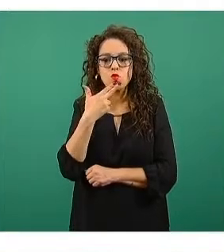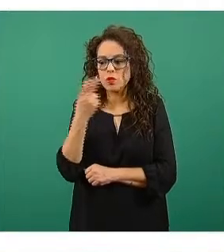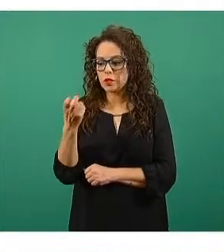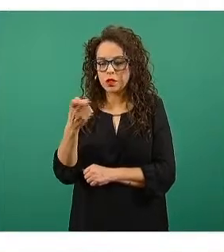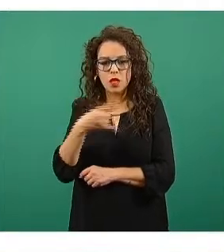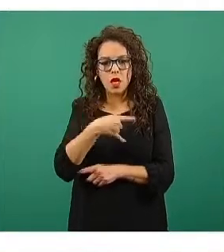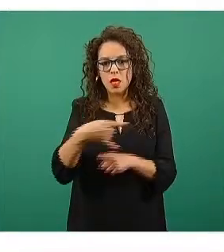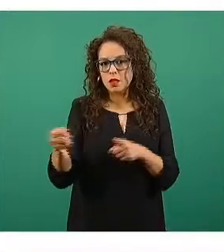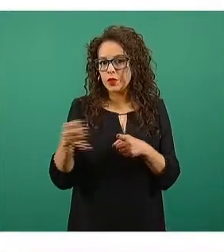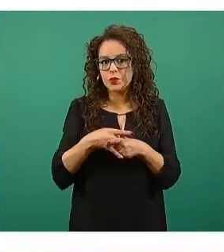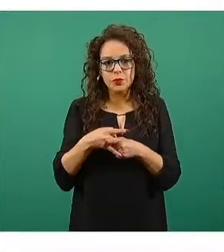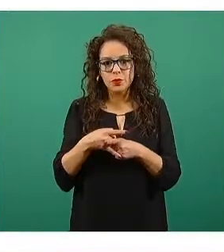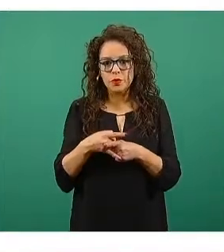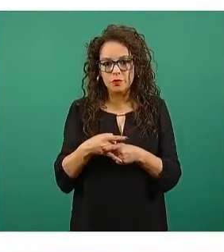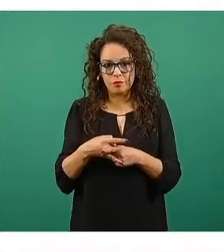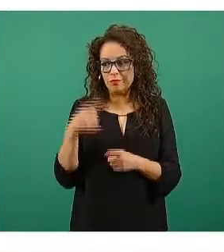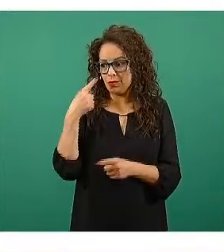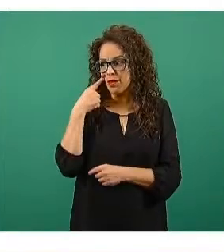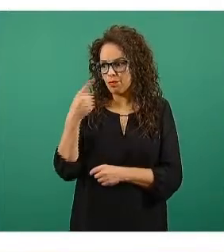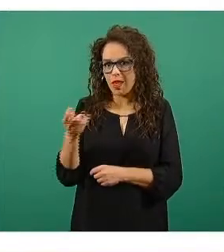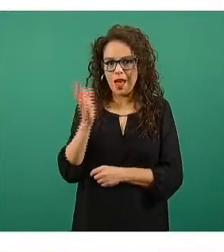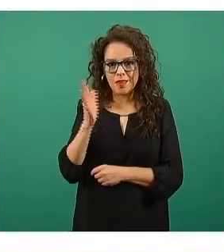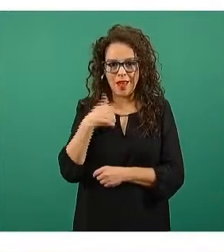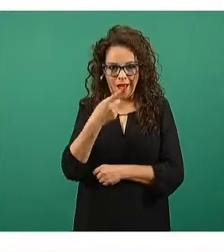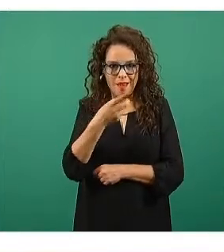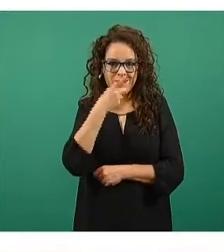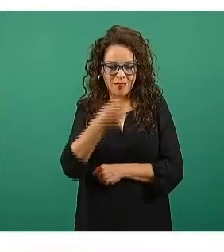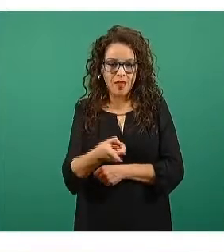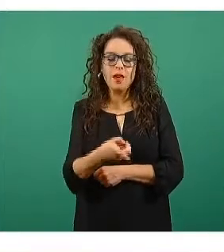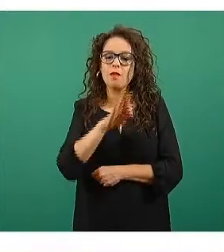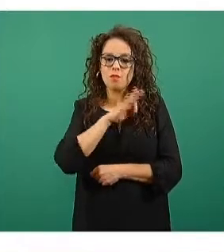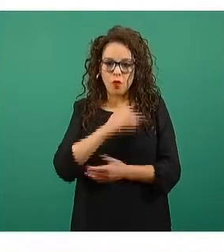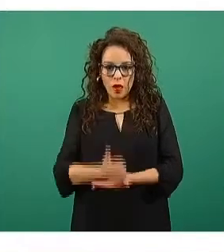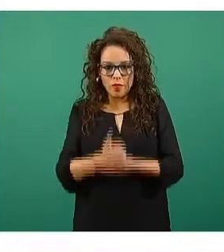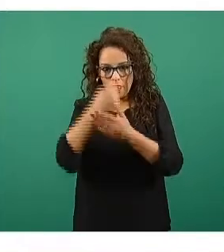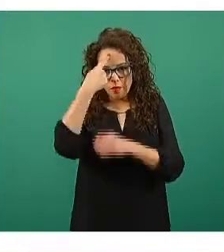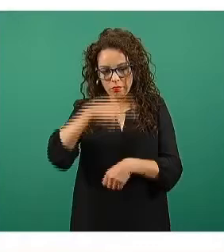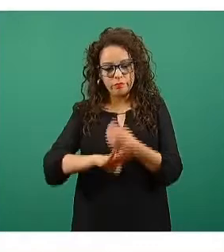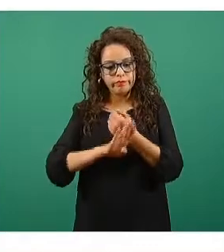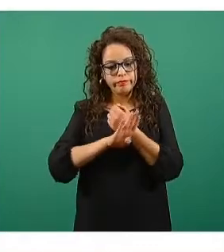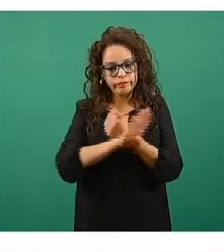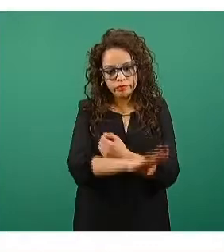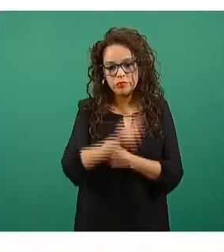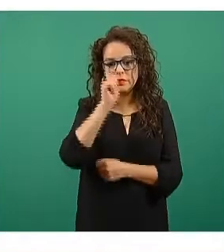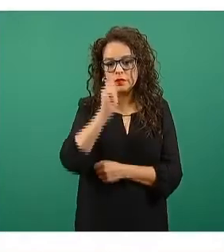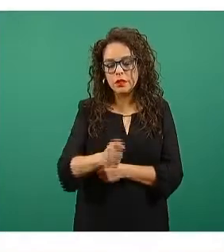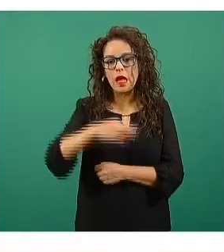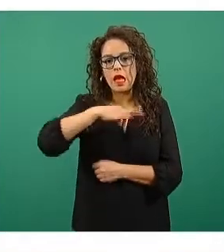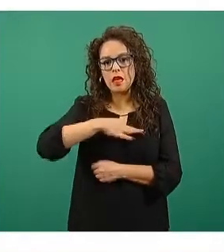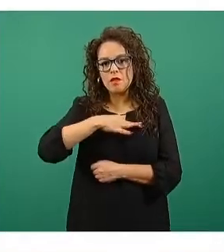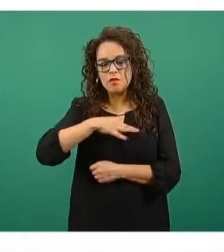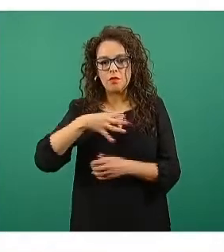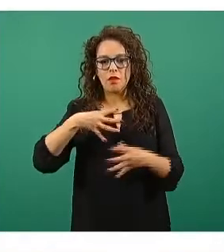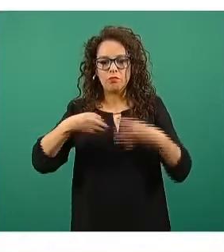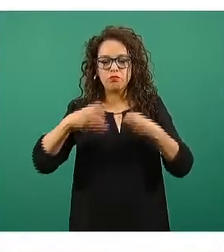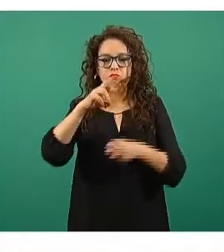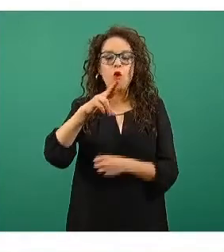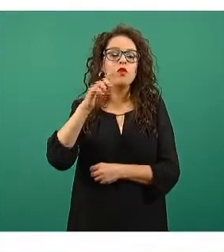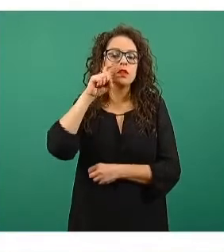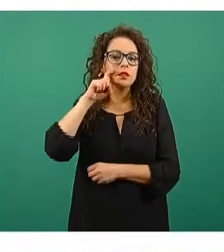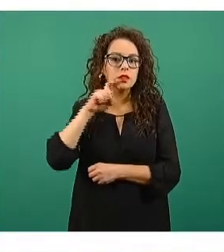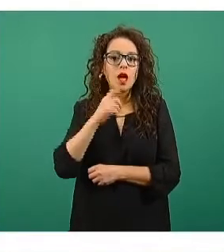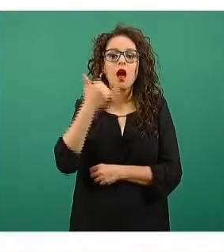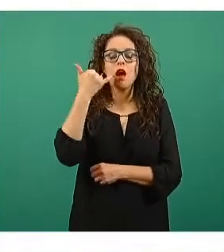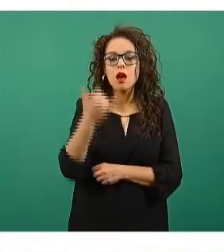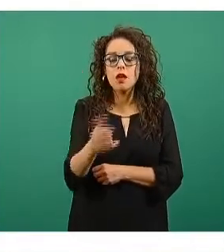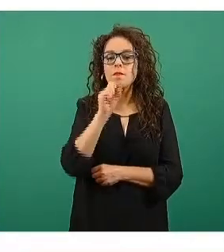métodos que ya vimos que nos ayudan a prevenir embarazos no deseados e infecciones de transmisión sexual conforme avanzamos en edad.